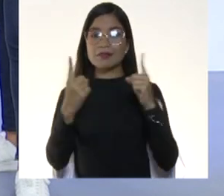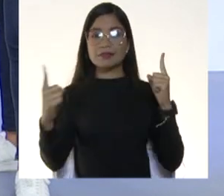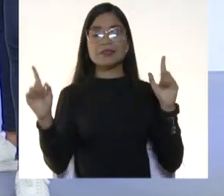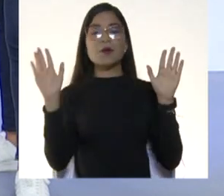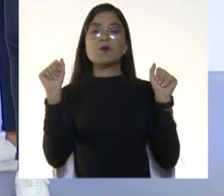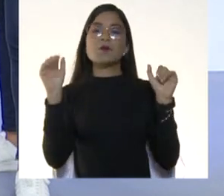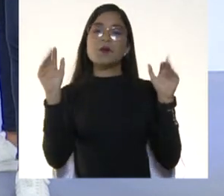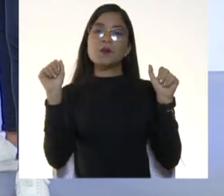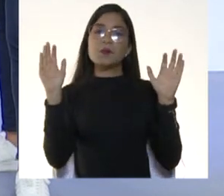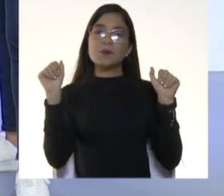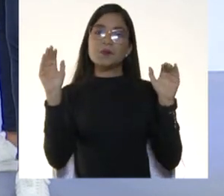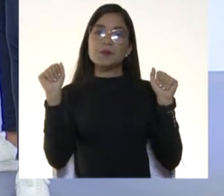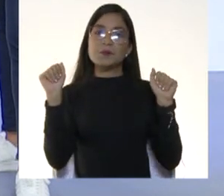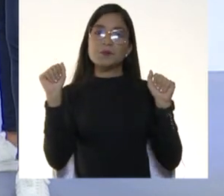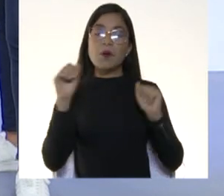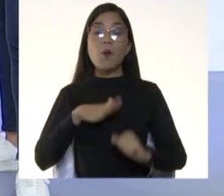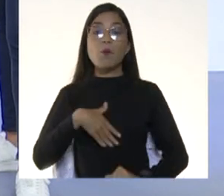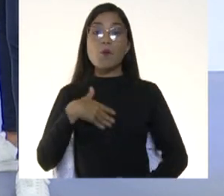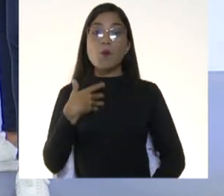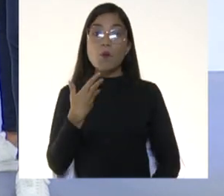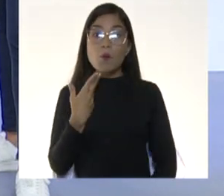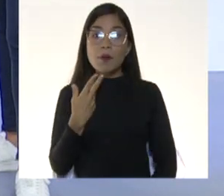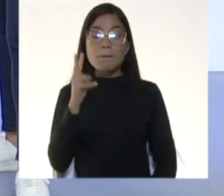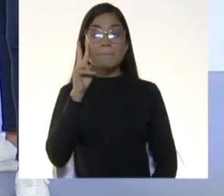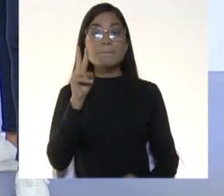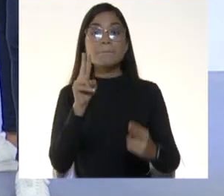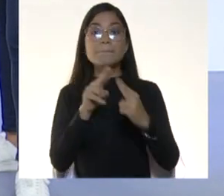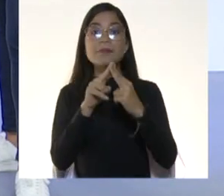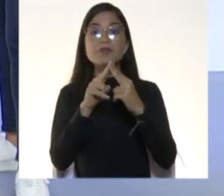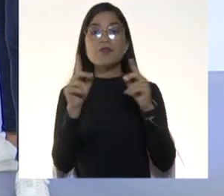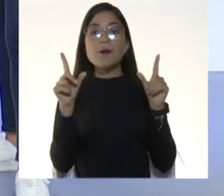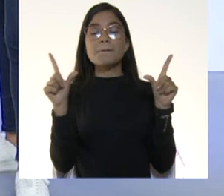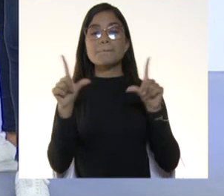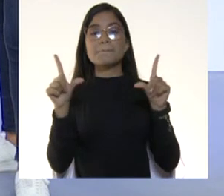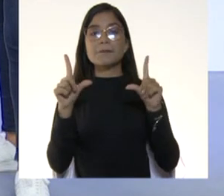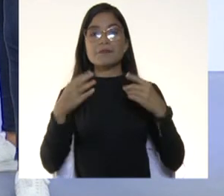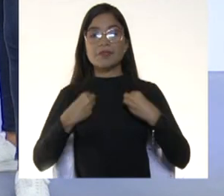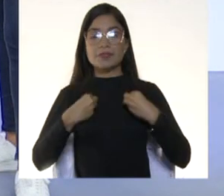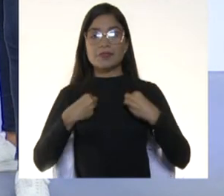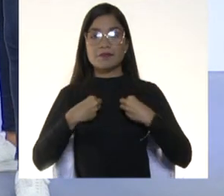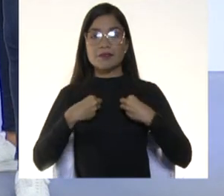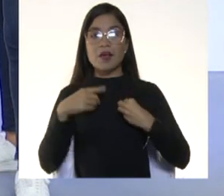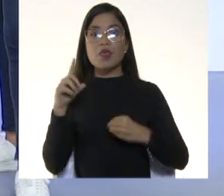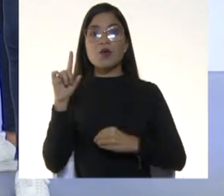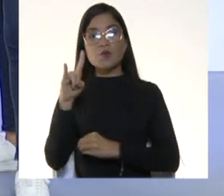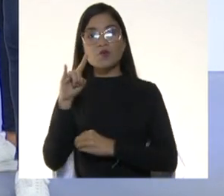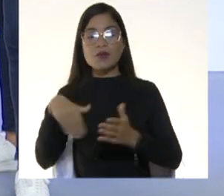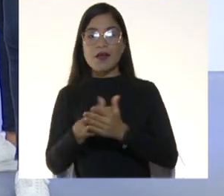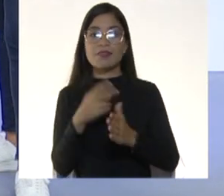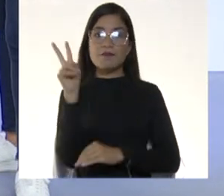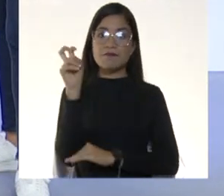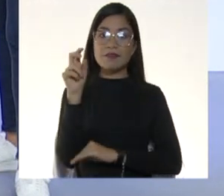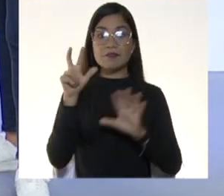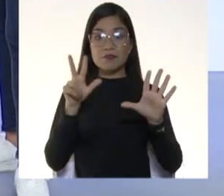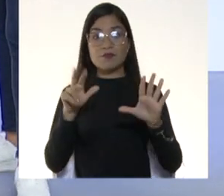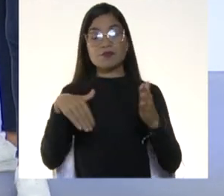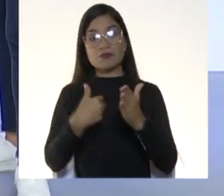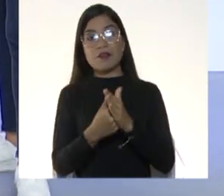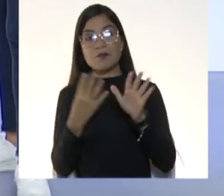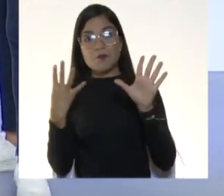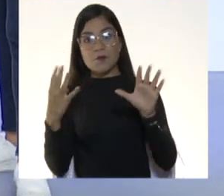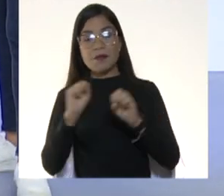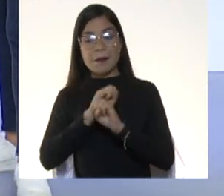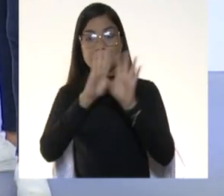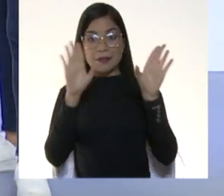Nos despedimos por el día de hoy, pero podrán encontrarnos a través de las pantallas de Vive TV de lunes a viernes. ¿En qué horario, Cianya? De